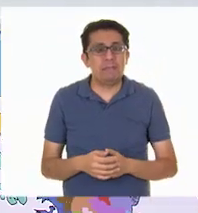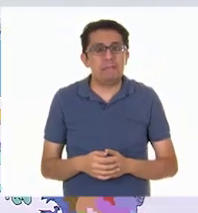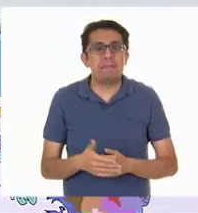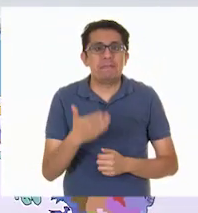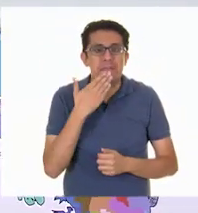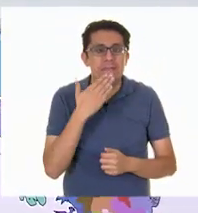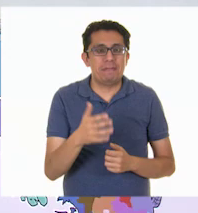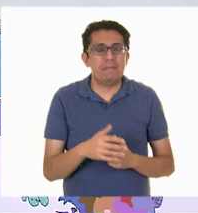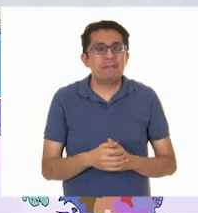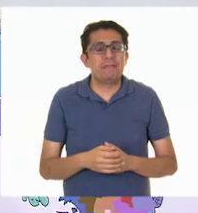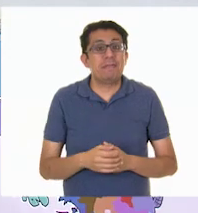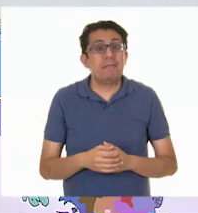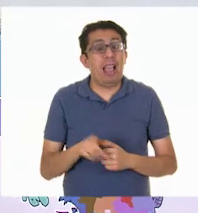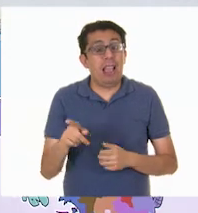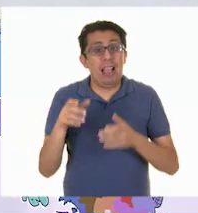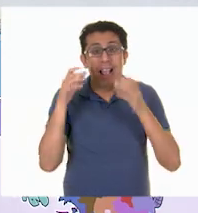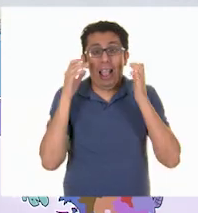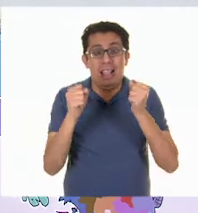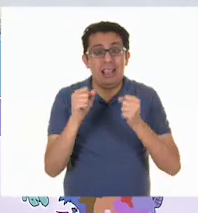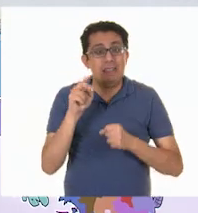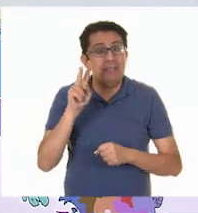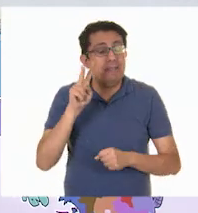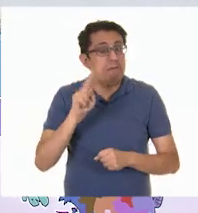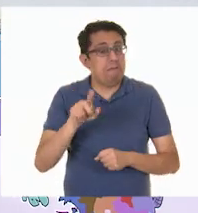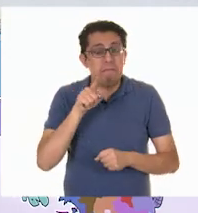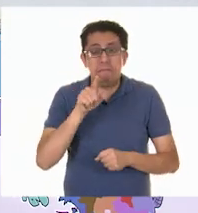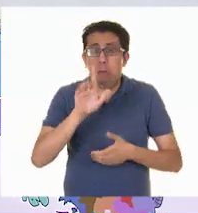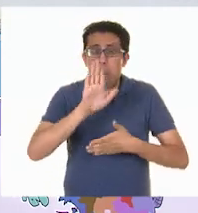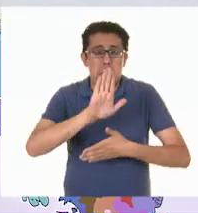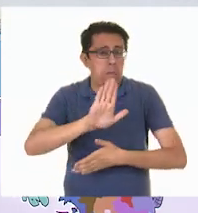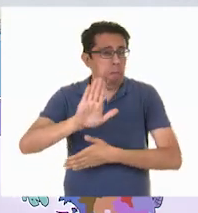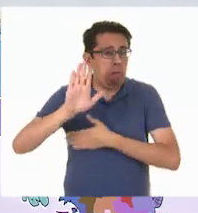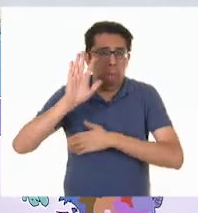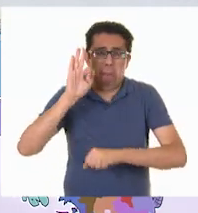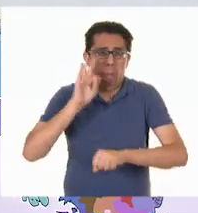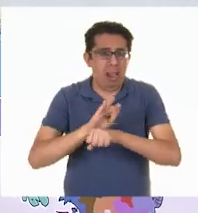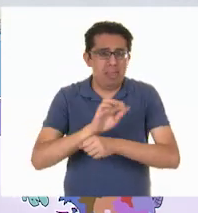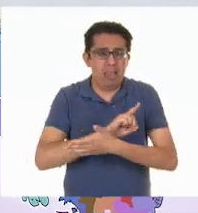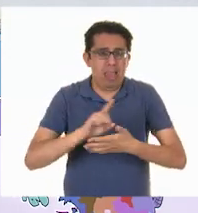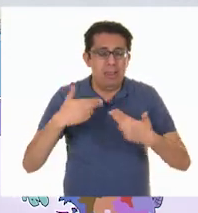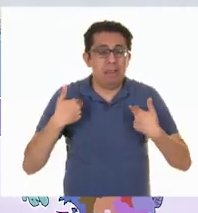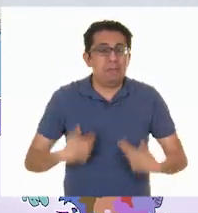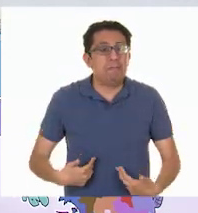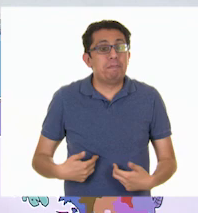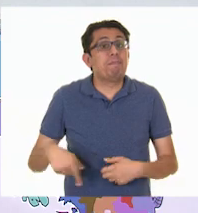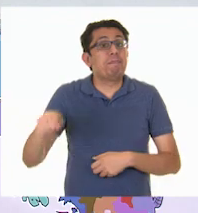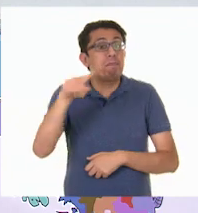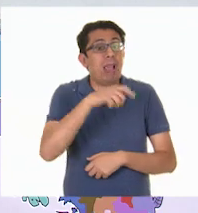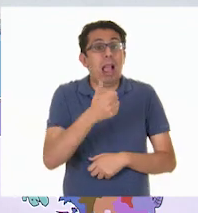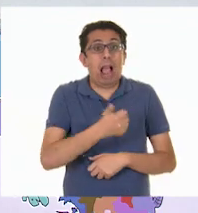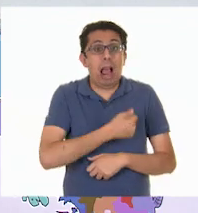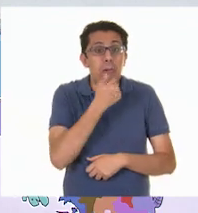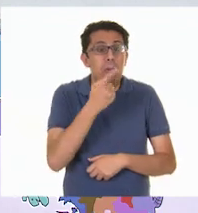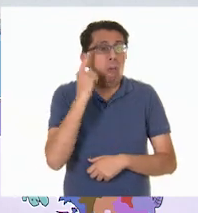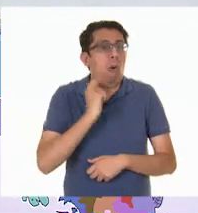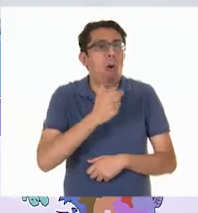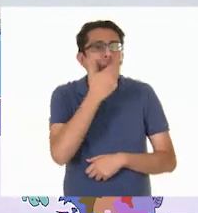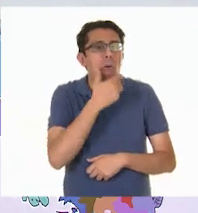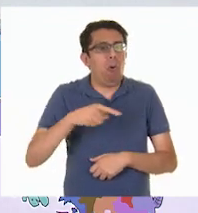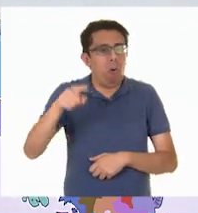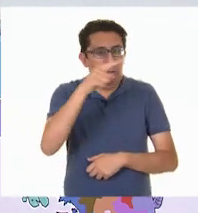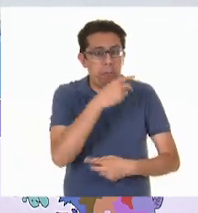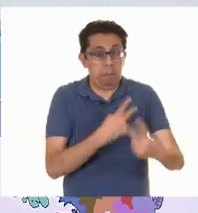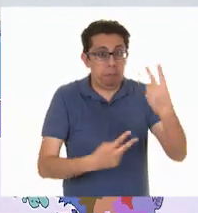Muy bien. Alejandra está verdaderamente comprometida con la causa. Y bueno, alumnas y alumnos, desde donde nos